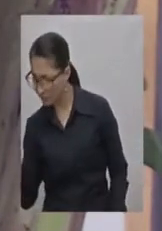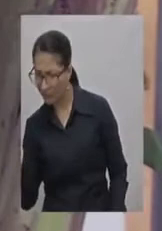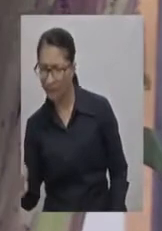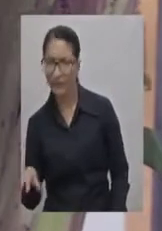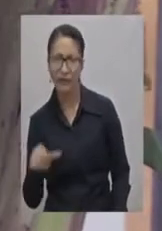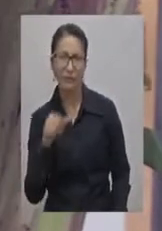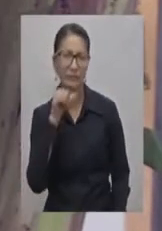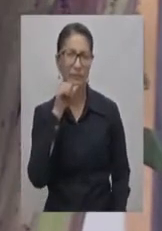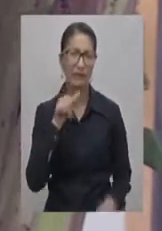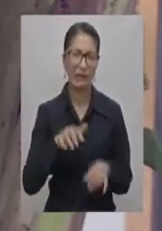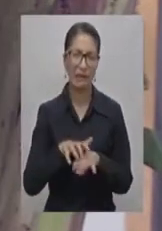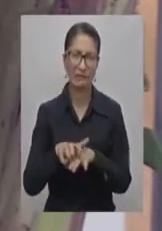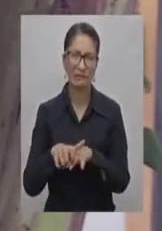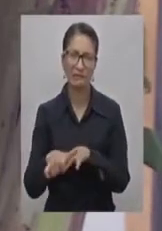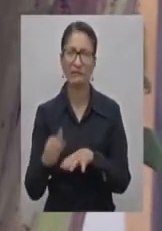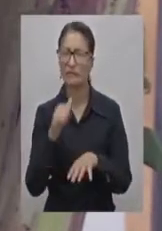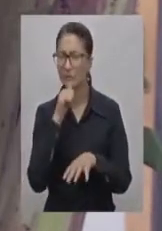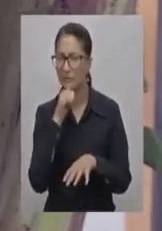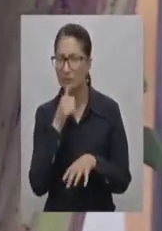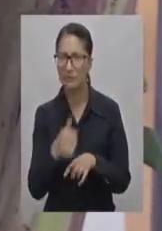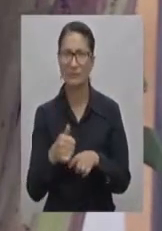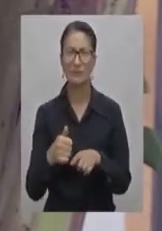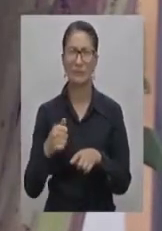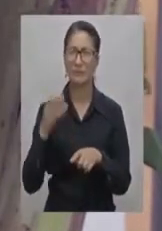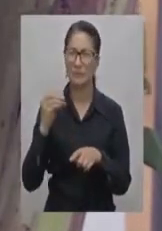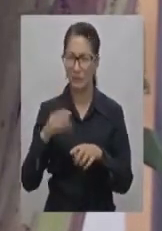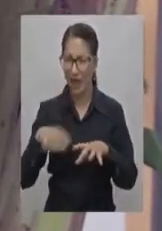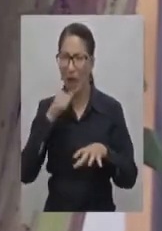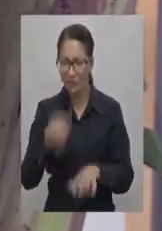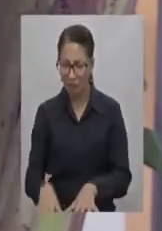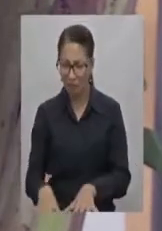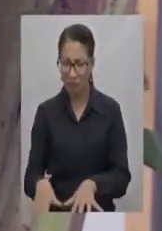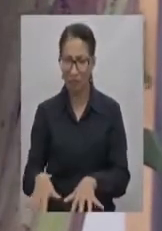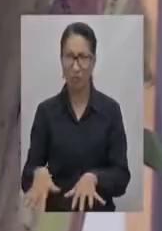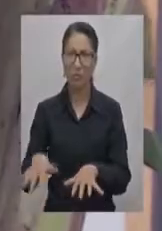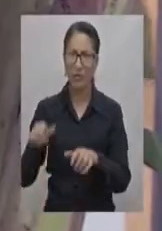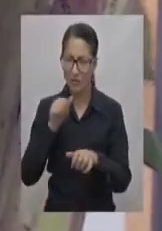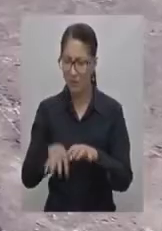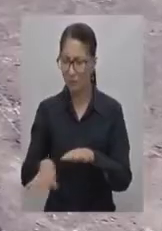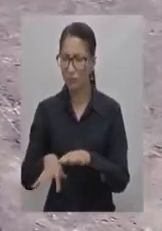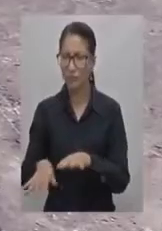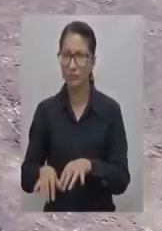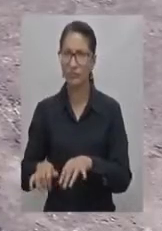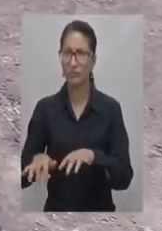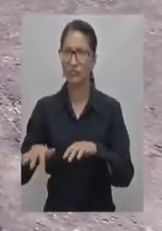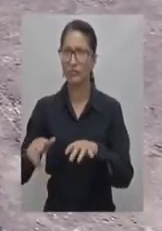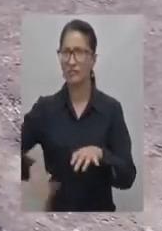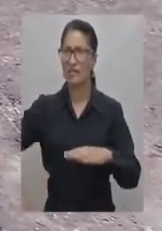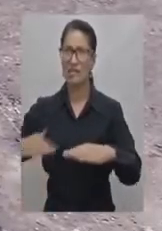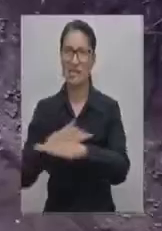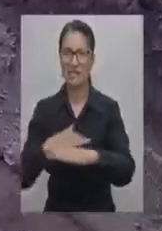totalmente colmatadas, llenas de sedimentos, rebosamiento de pozos, donde todas esas aguas hervidas van a parar a